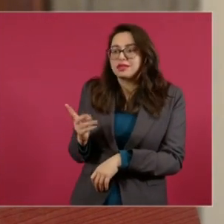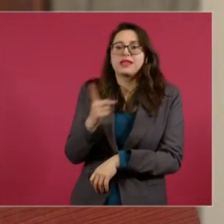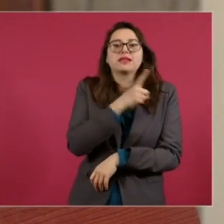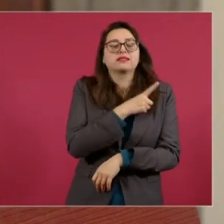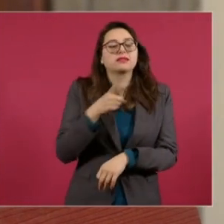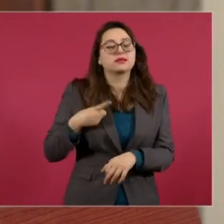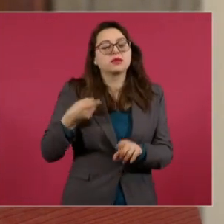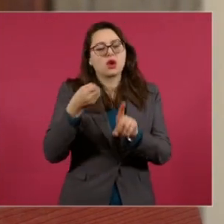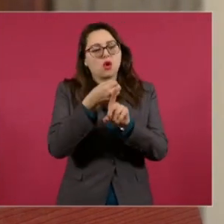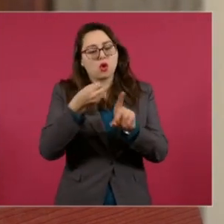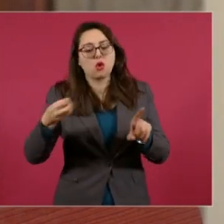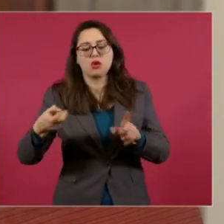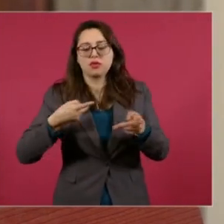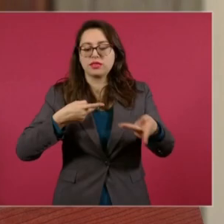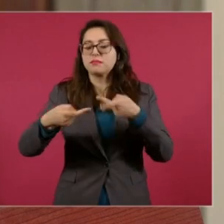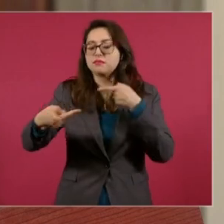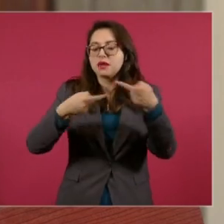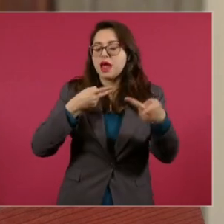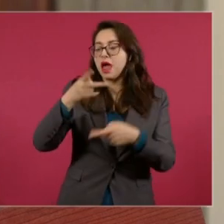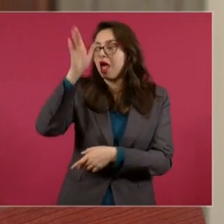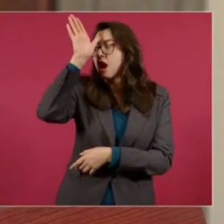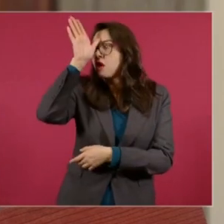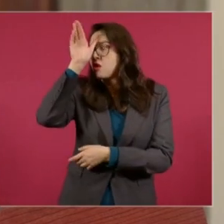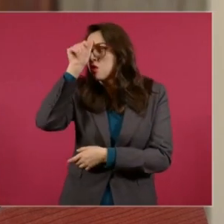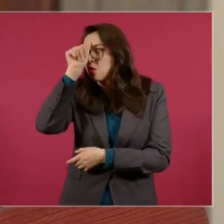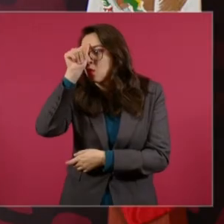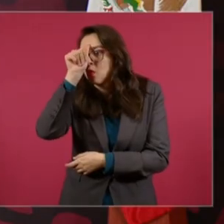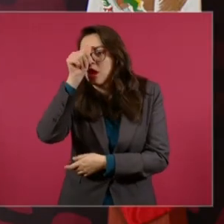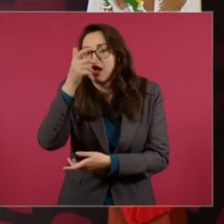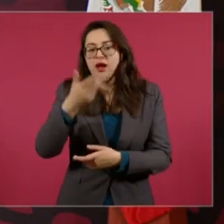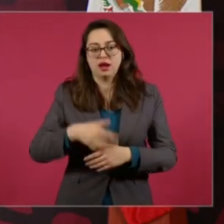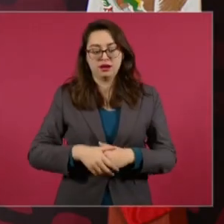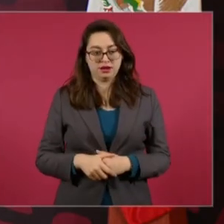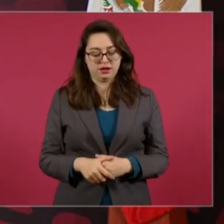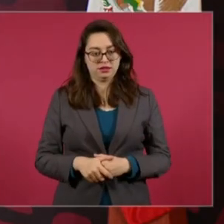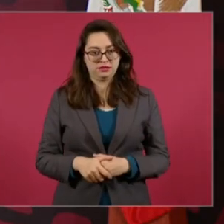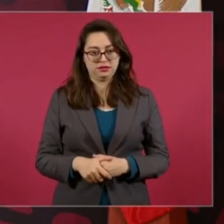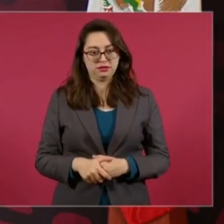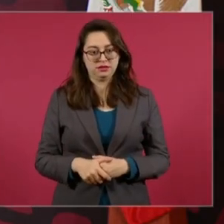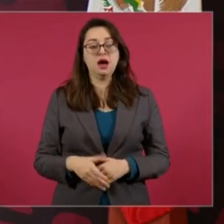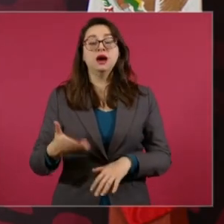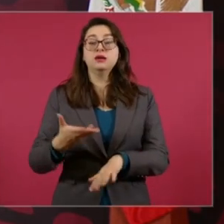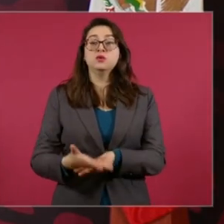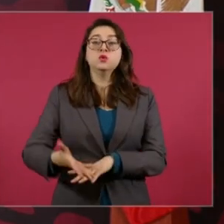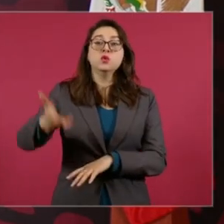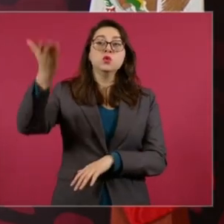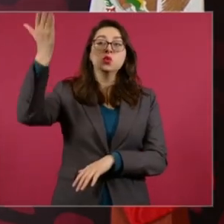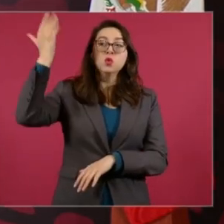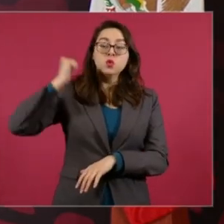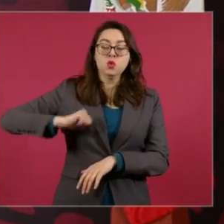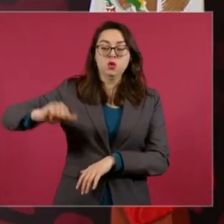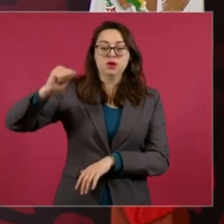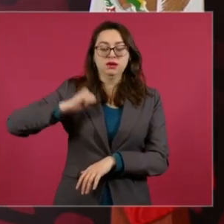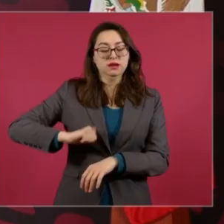y de llegar a acuerdos. Cuando la Segunda Guerra Mundial,